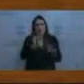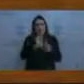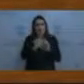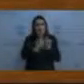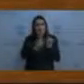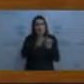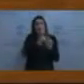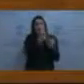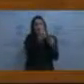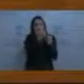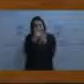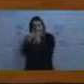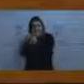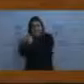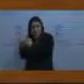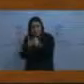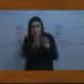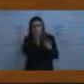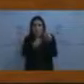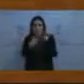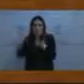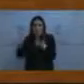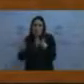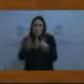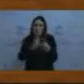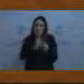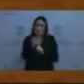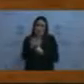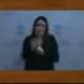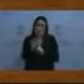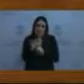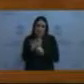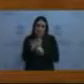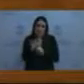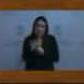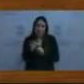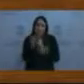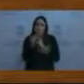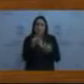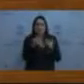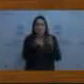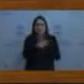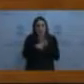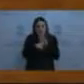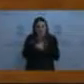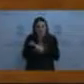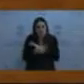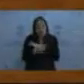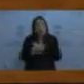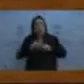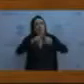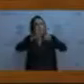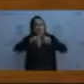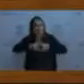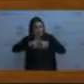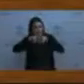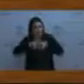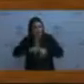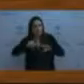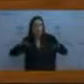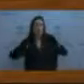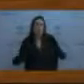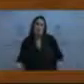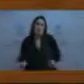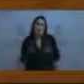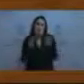a las necesidades vitales de las personas y que la misma, la gestión, ha de ser revisada y mejorada,